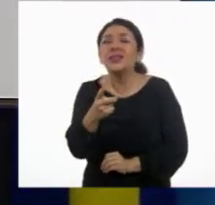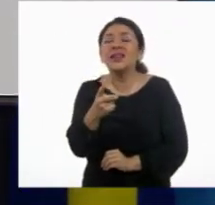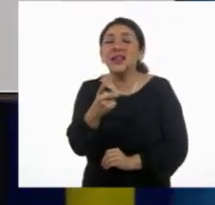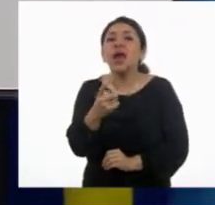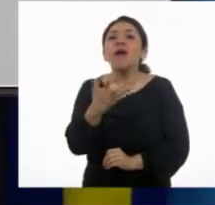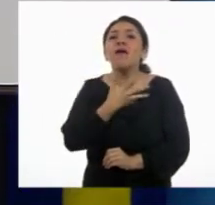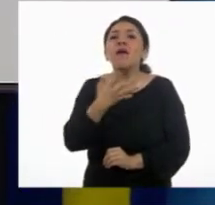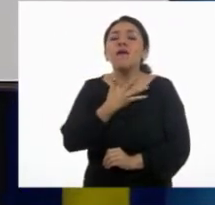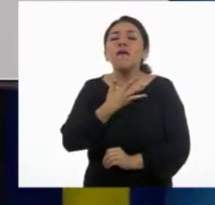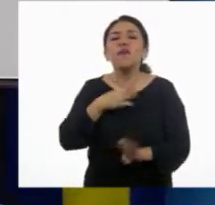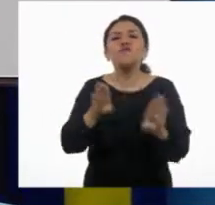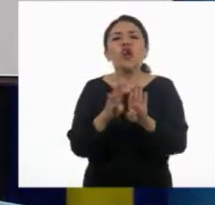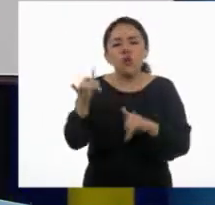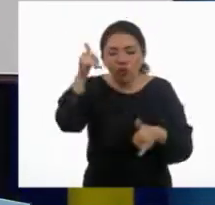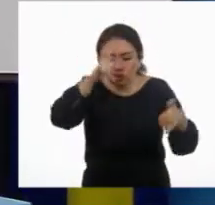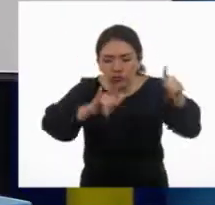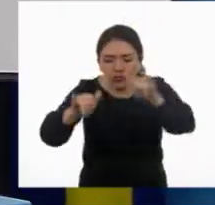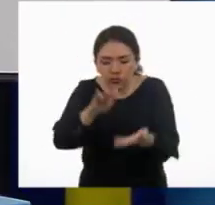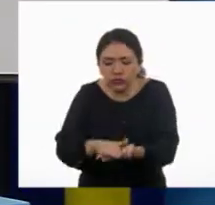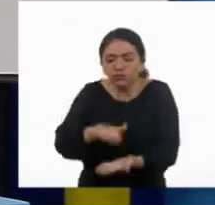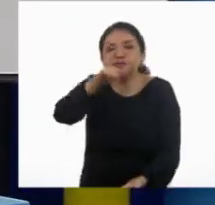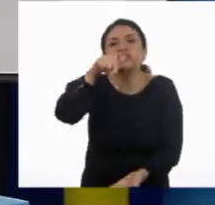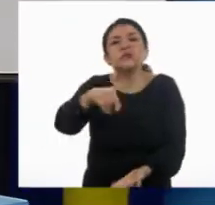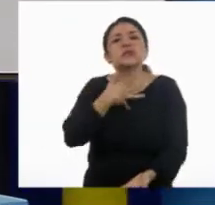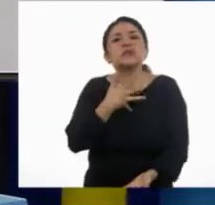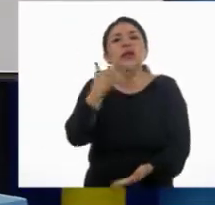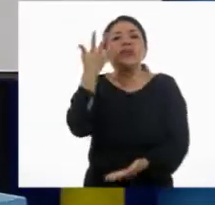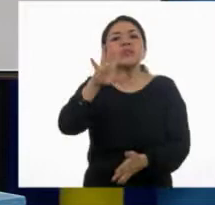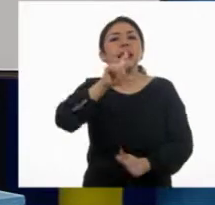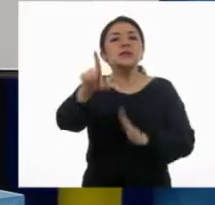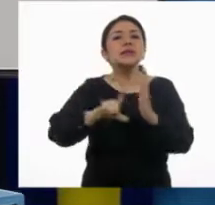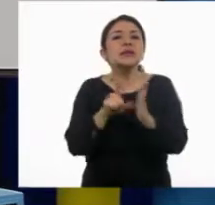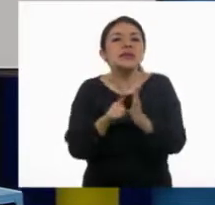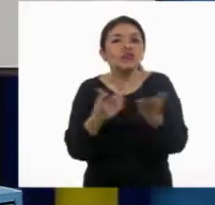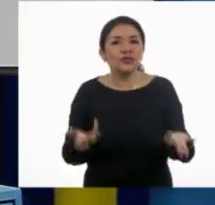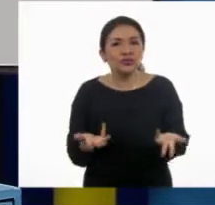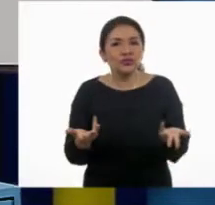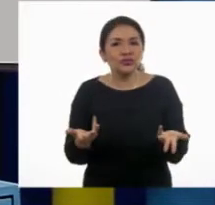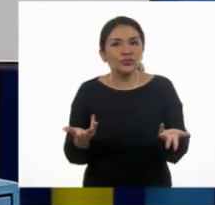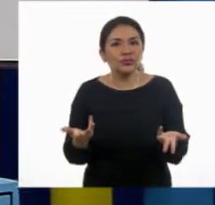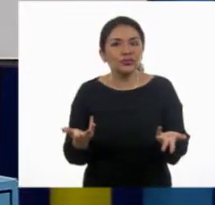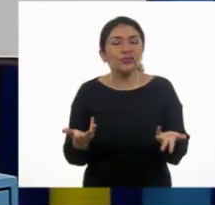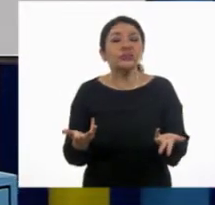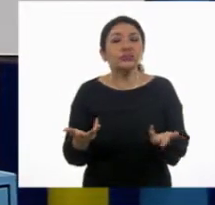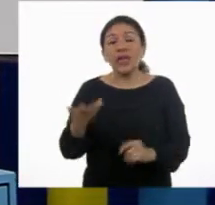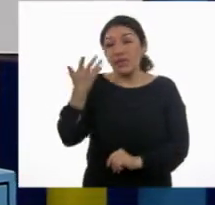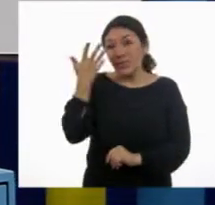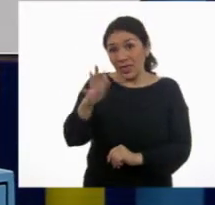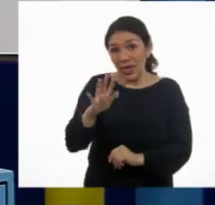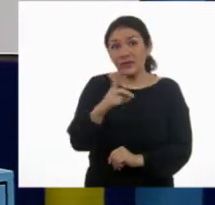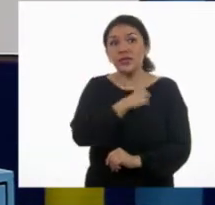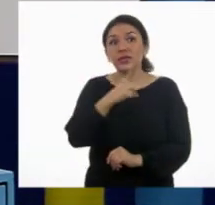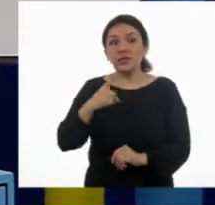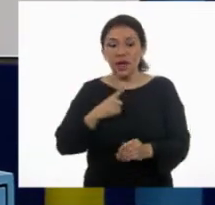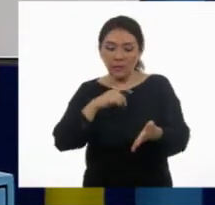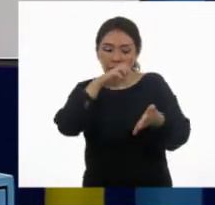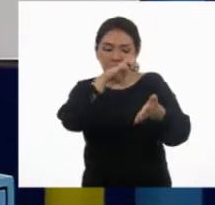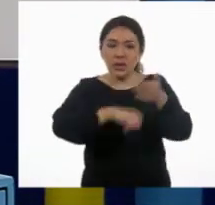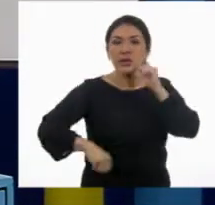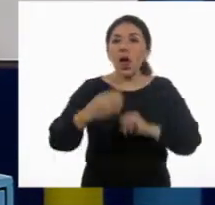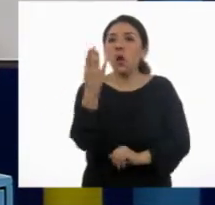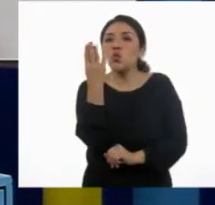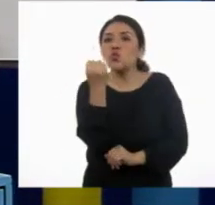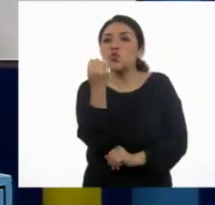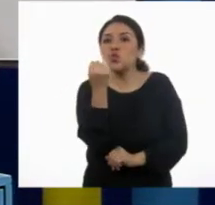que hizo fue una fórmula de 10 litros. Entonces, exacto, al 10 le tendríamos que quitar 9